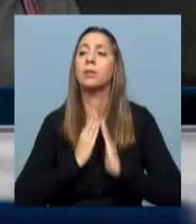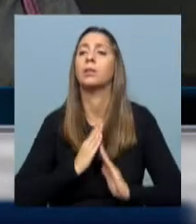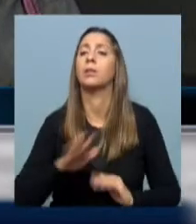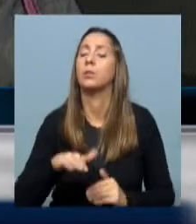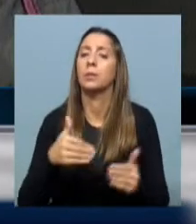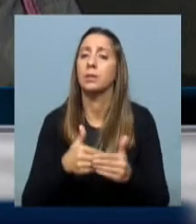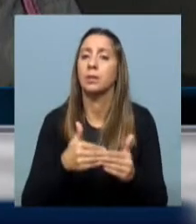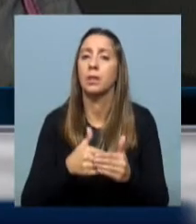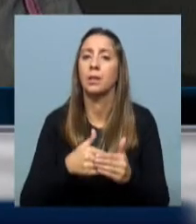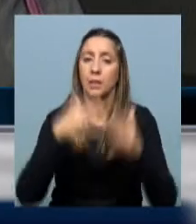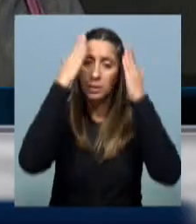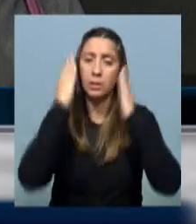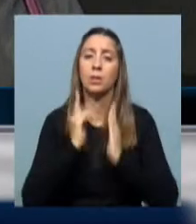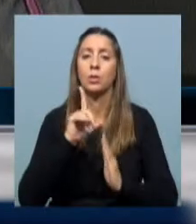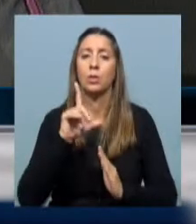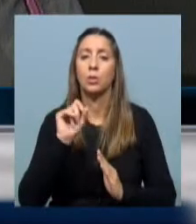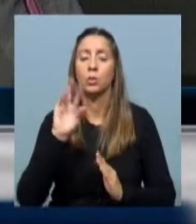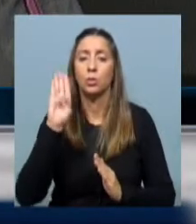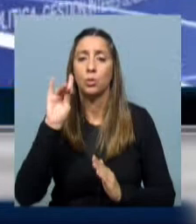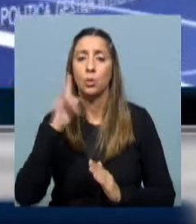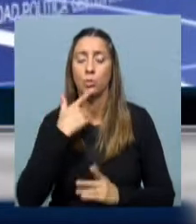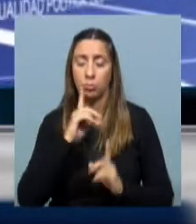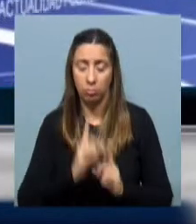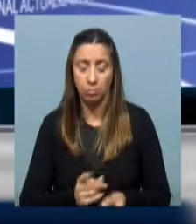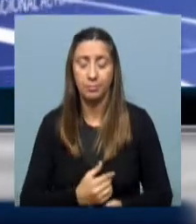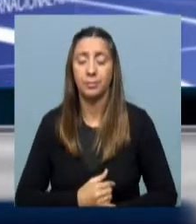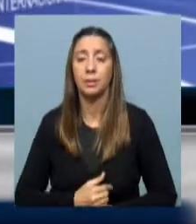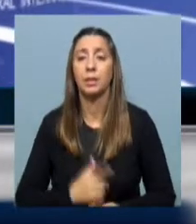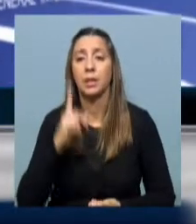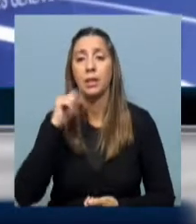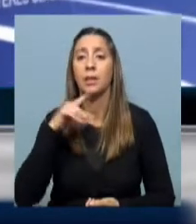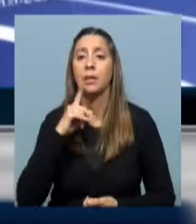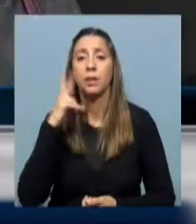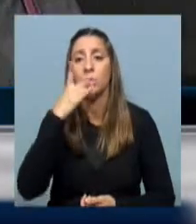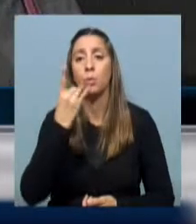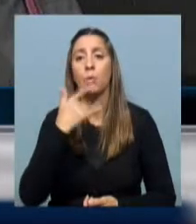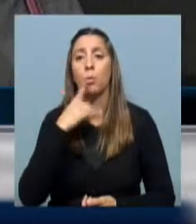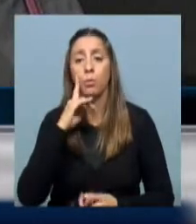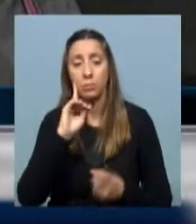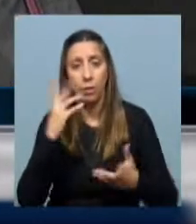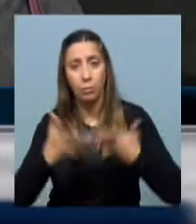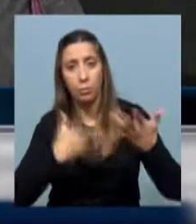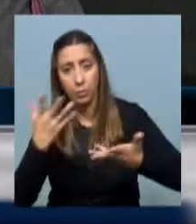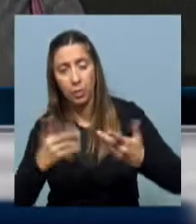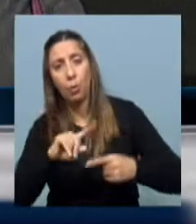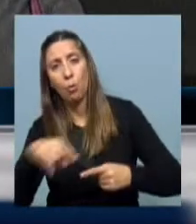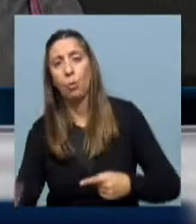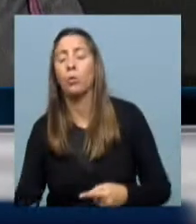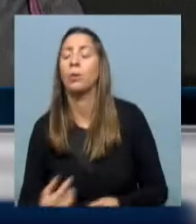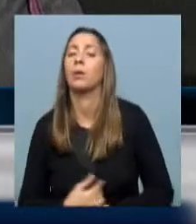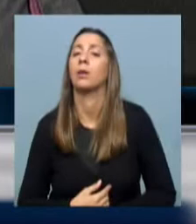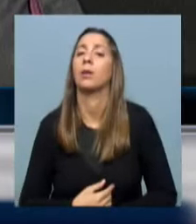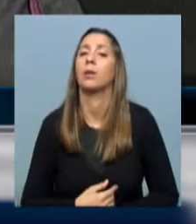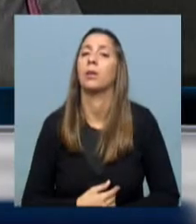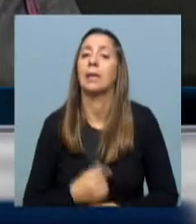paraje cerca de Santa Rosa. En Los Lobos también. Cerca de Intihuasi también hubo incendios. Hubo un incendio que se desplazó